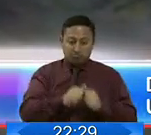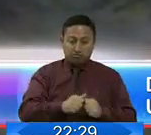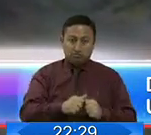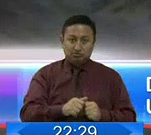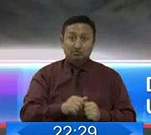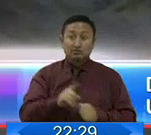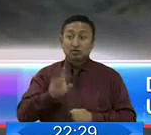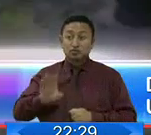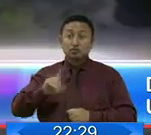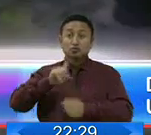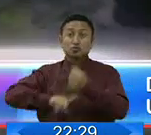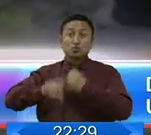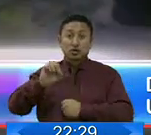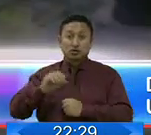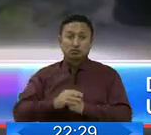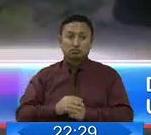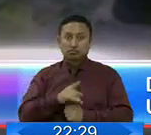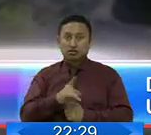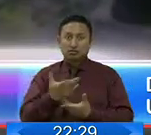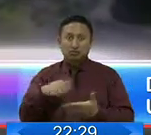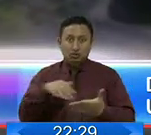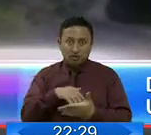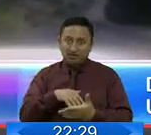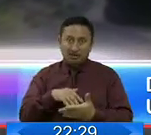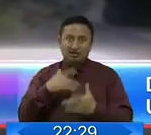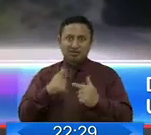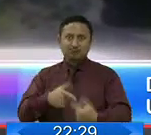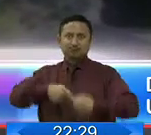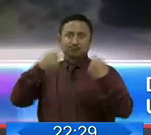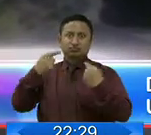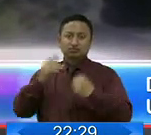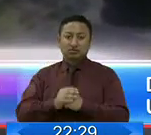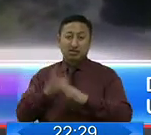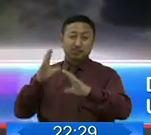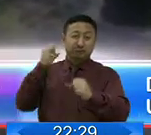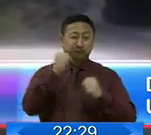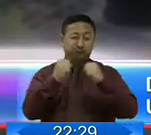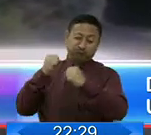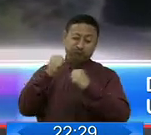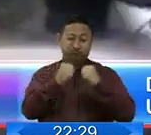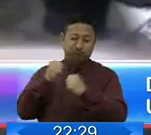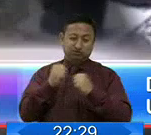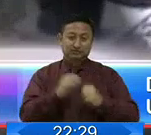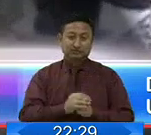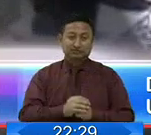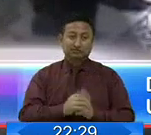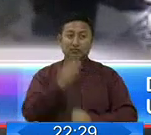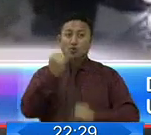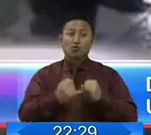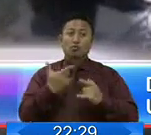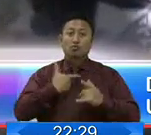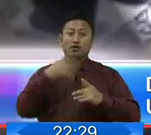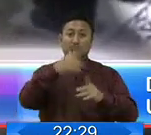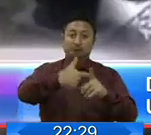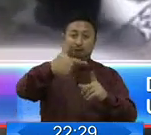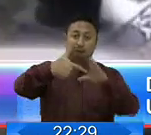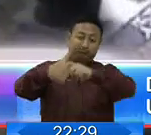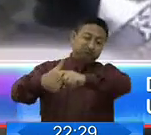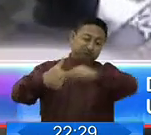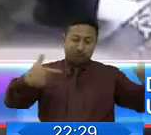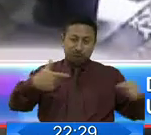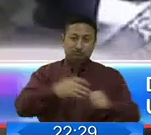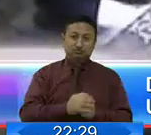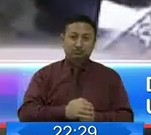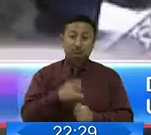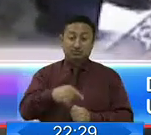estaba el hijo de la dueña quienes no dudaron en enfrentarlos el forcejeo demoró algunos minutos al final lograron quitarle el arma de fuego